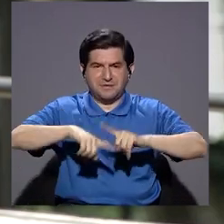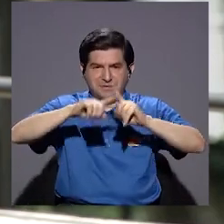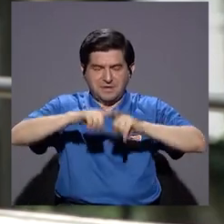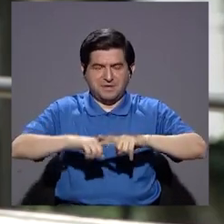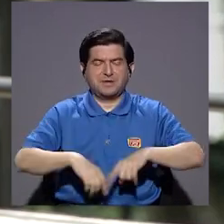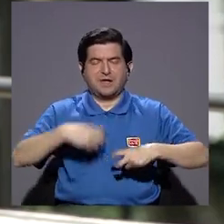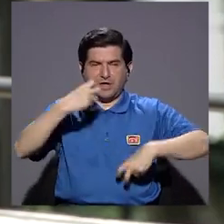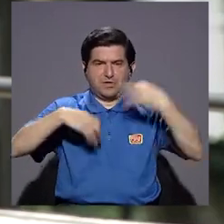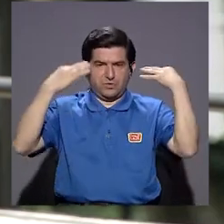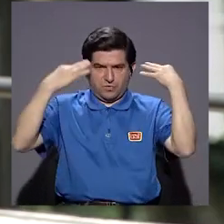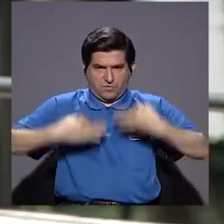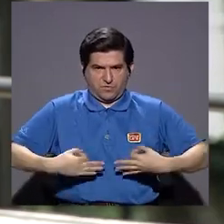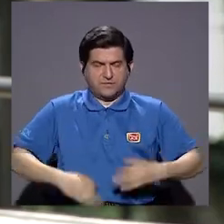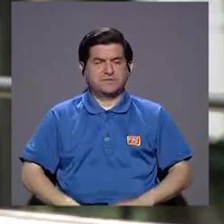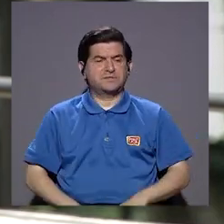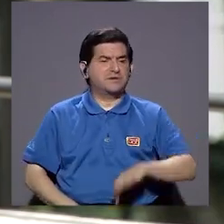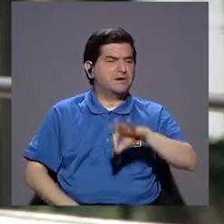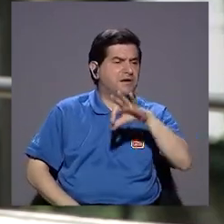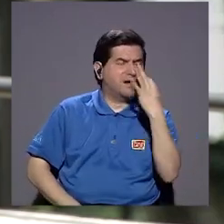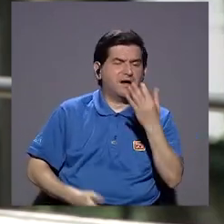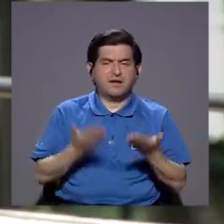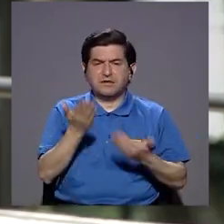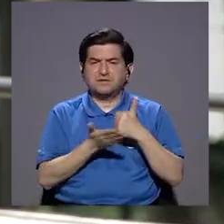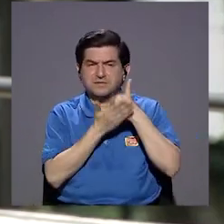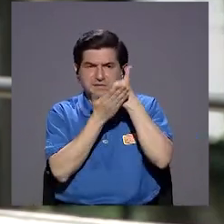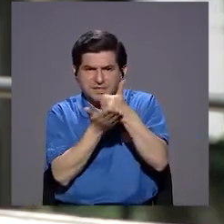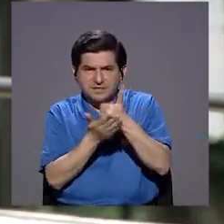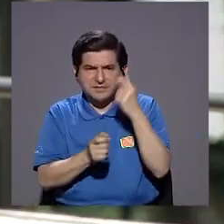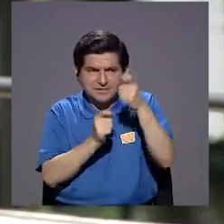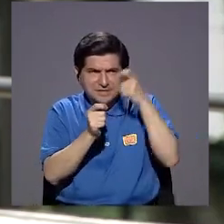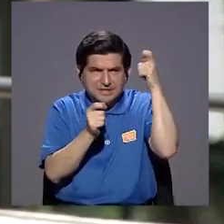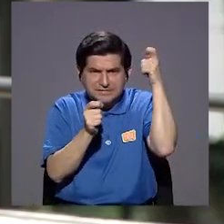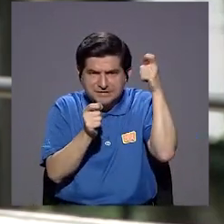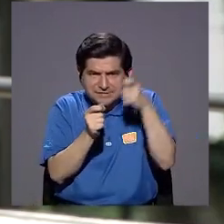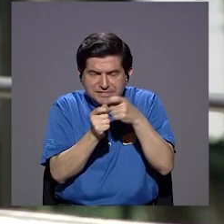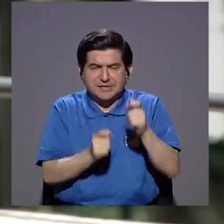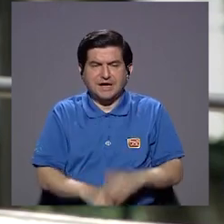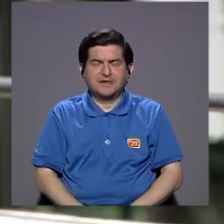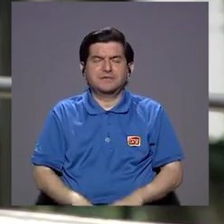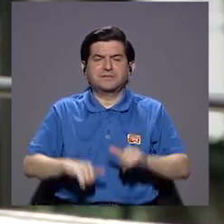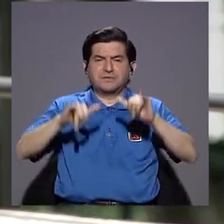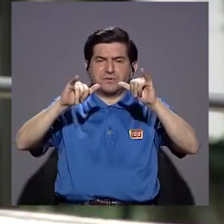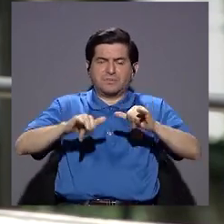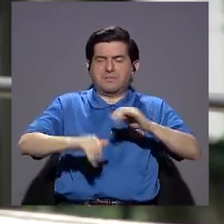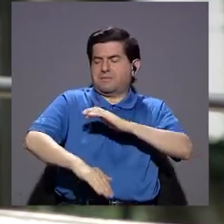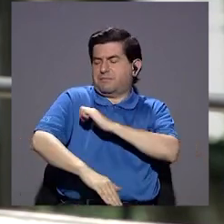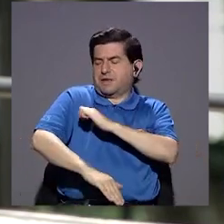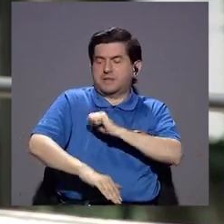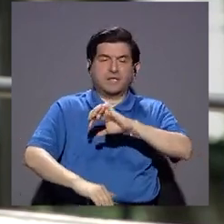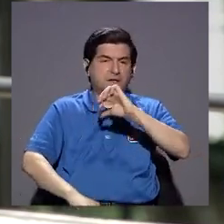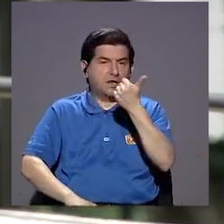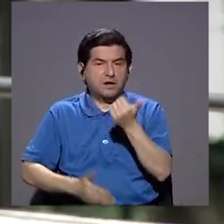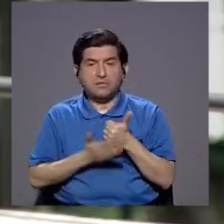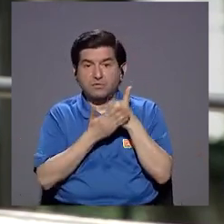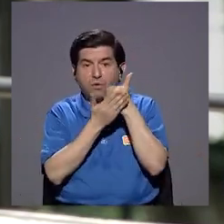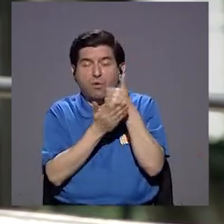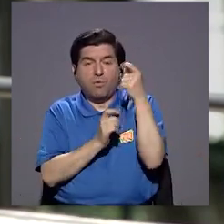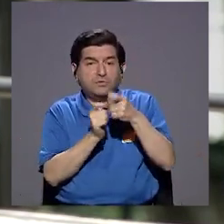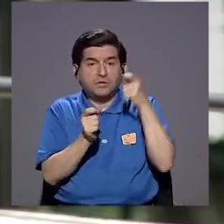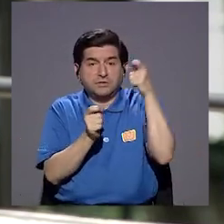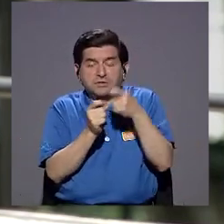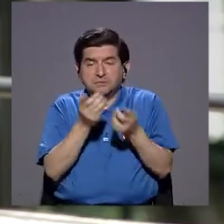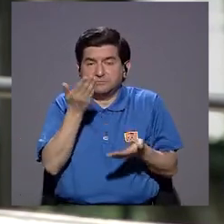tiene. Entonces, porque hay posturas que sirven específicamente para estabilizar la presión, hay otras que